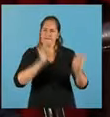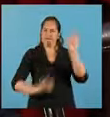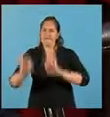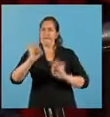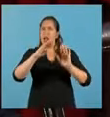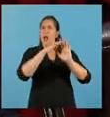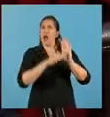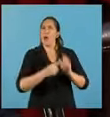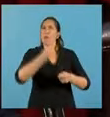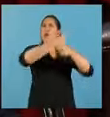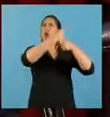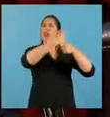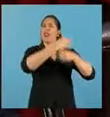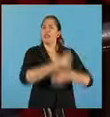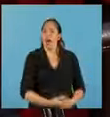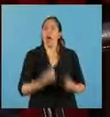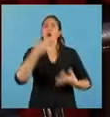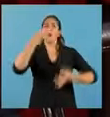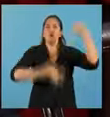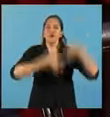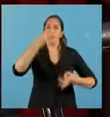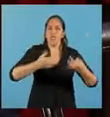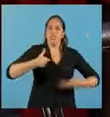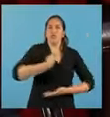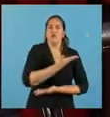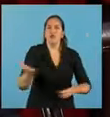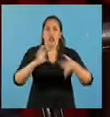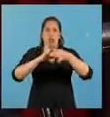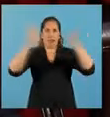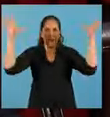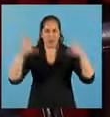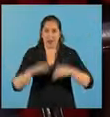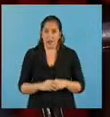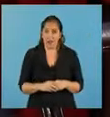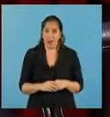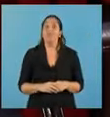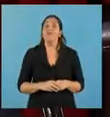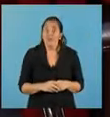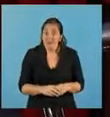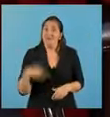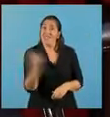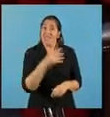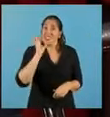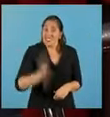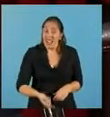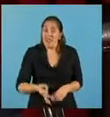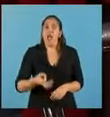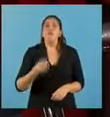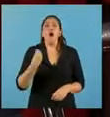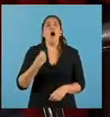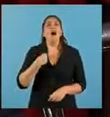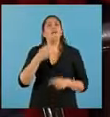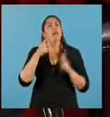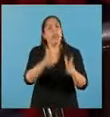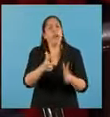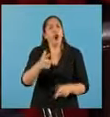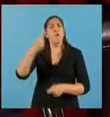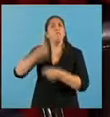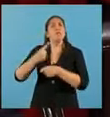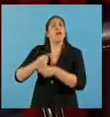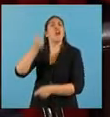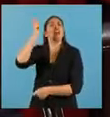significa integración social, justicia y democracia. Sabemos que cuando decimos primero los últimos, estamos